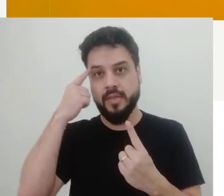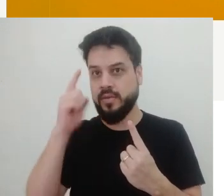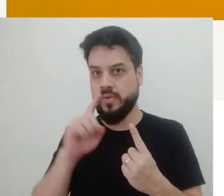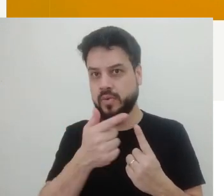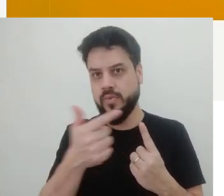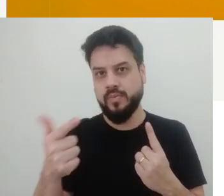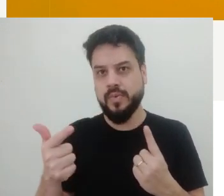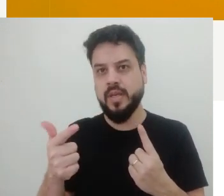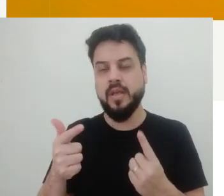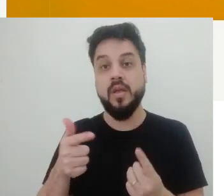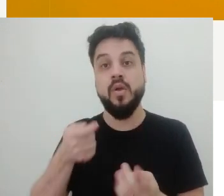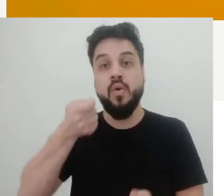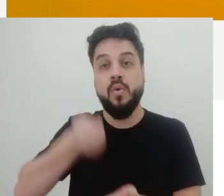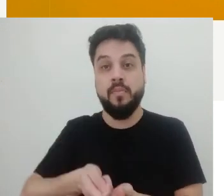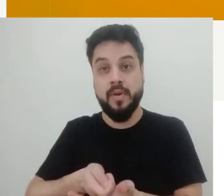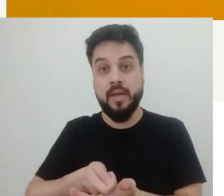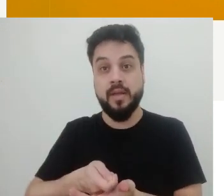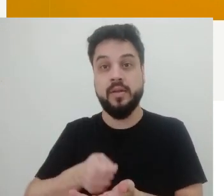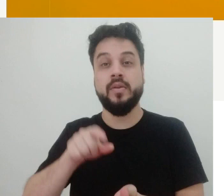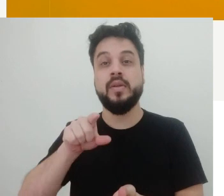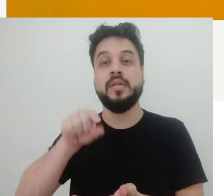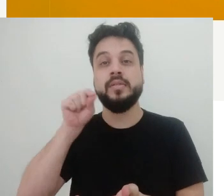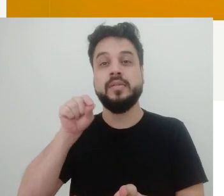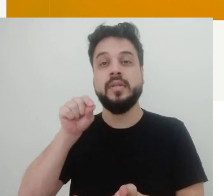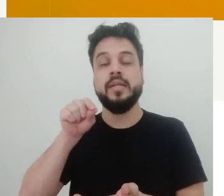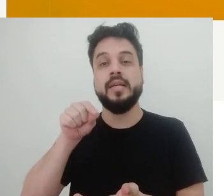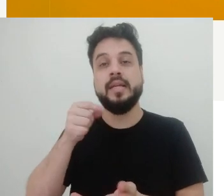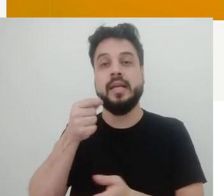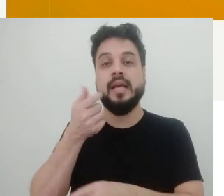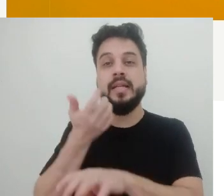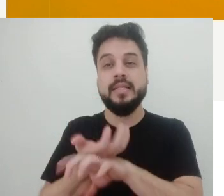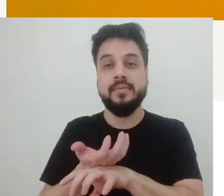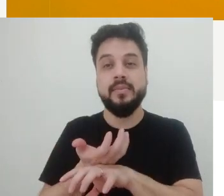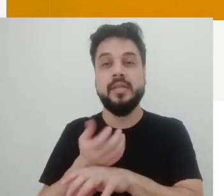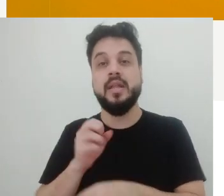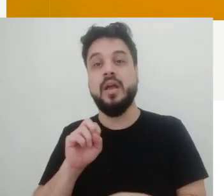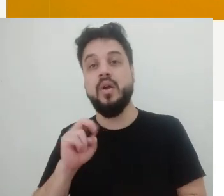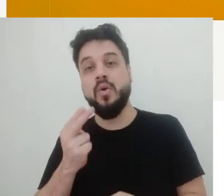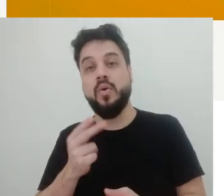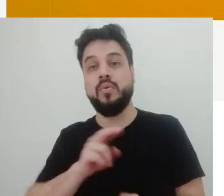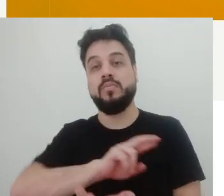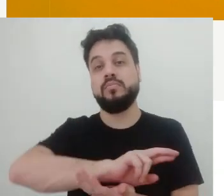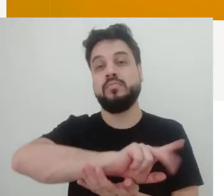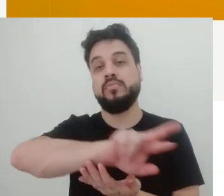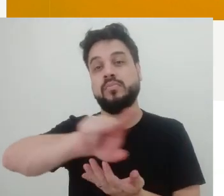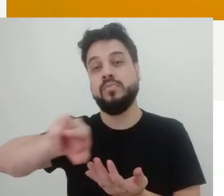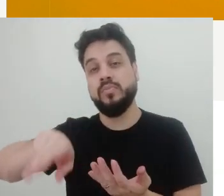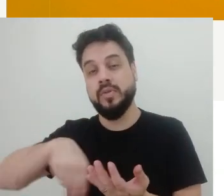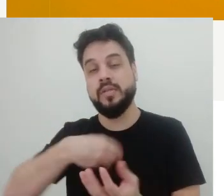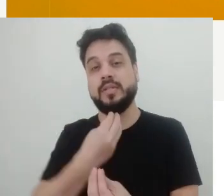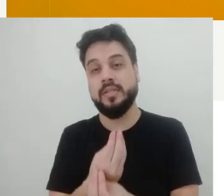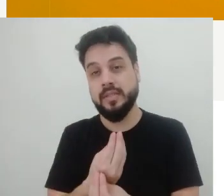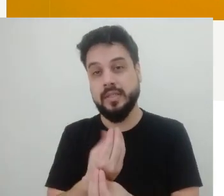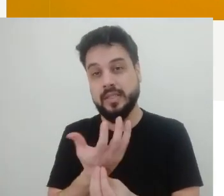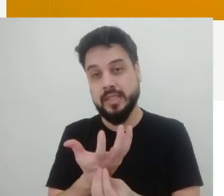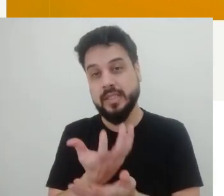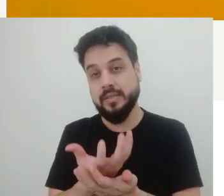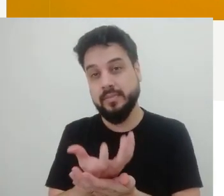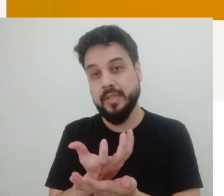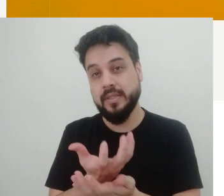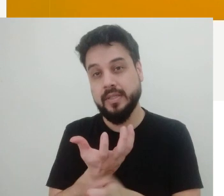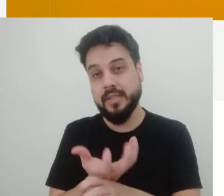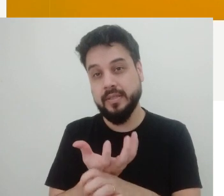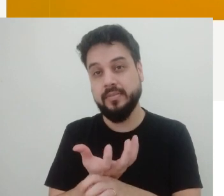optar. Aunque trabajo mucho más en interdisciplina, no me parece que toda la gente